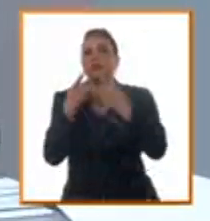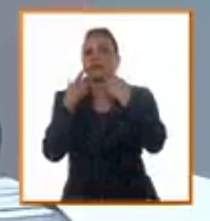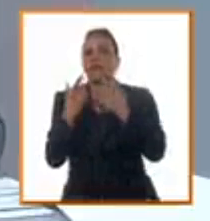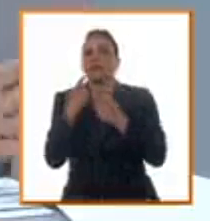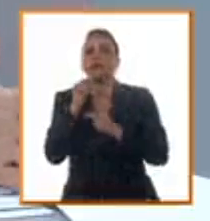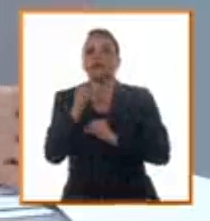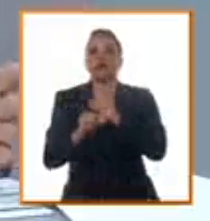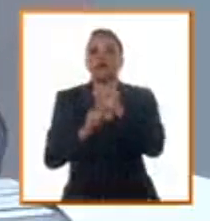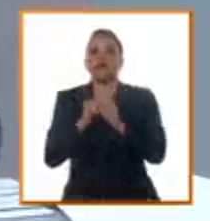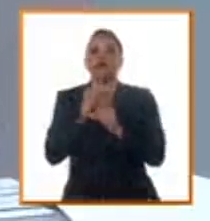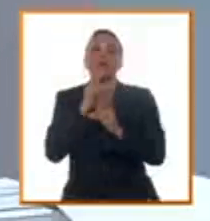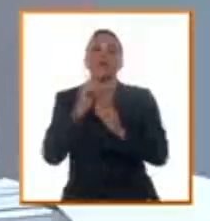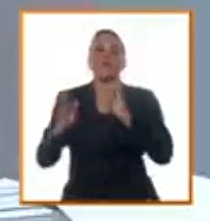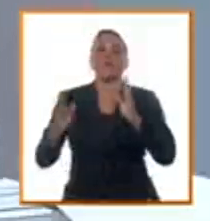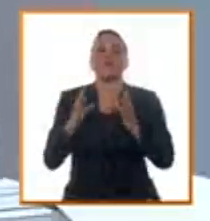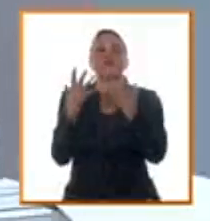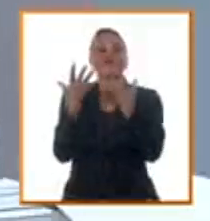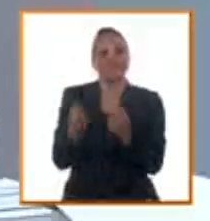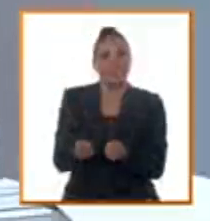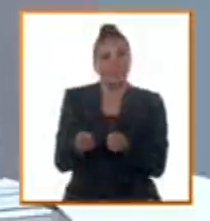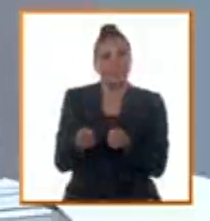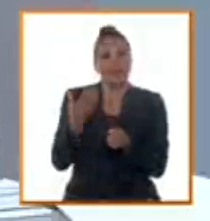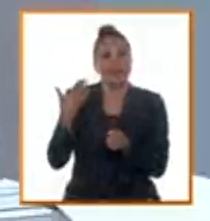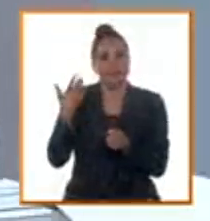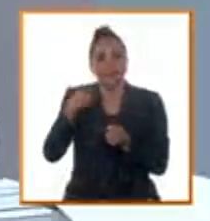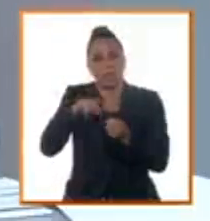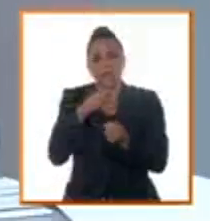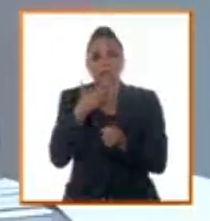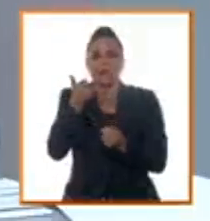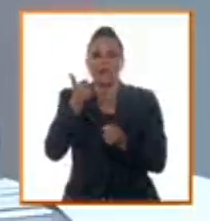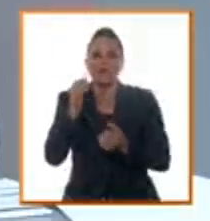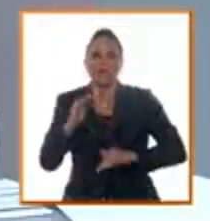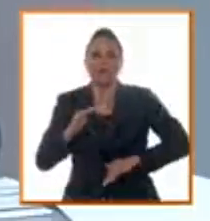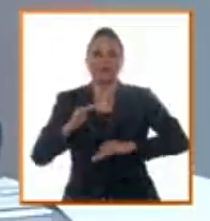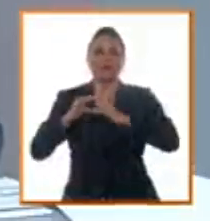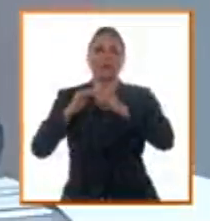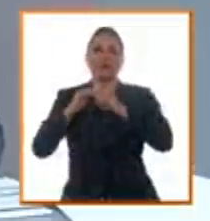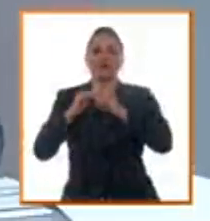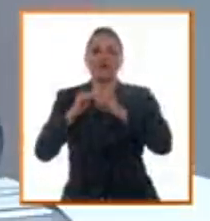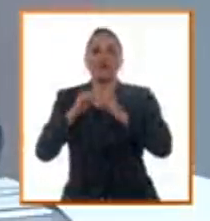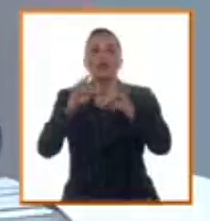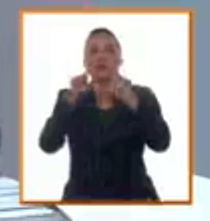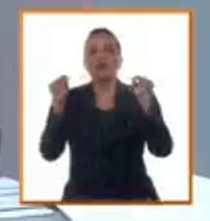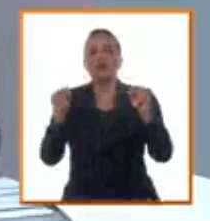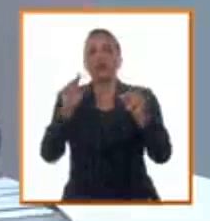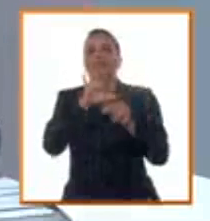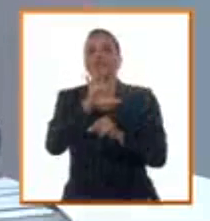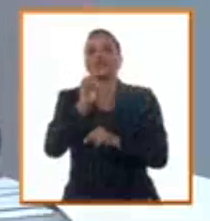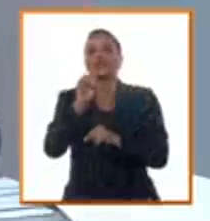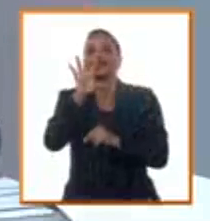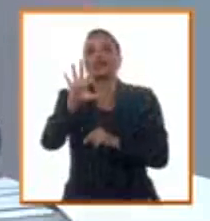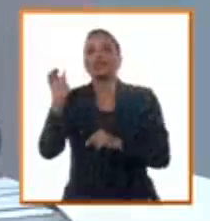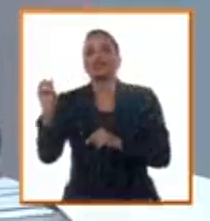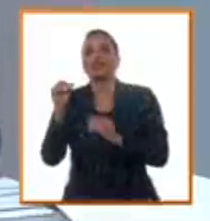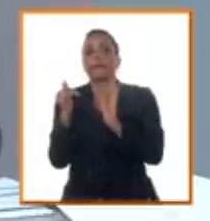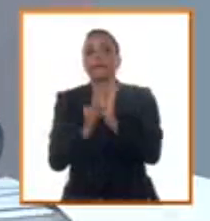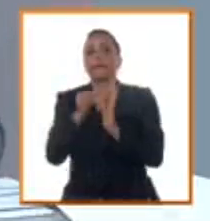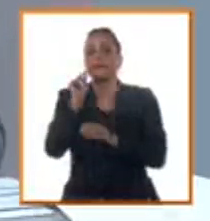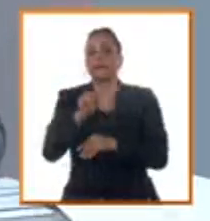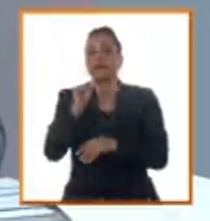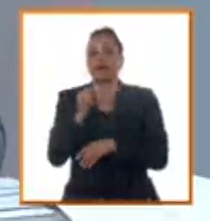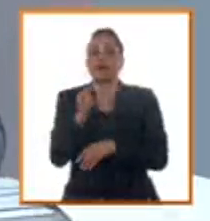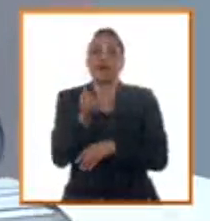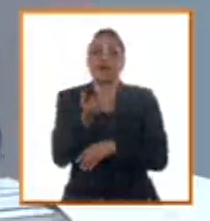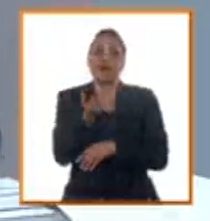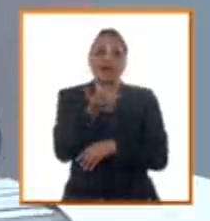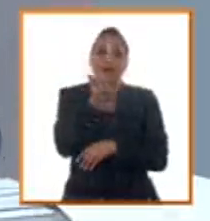recuperación del periodo seco que veníamos atravesando. Nosotros, el país llegó a tener casi 500.000 personas afectadas por la sequía en